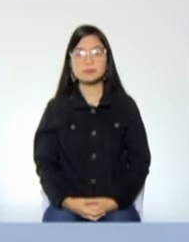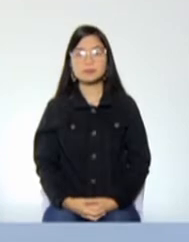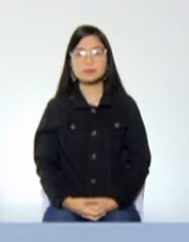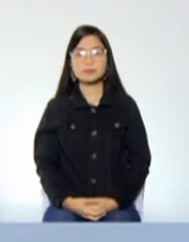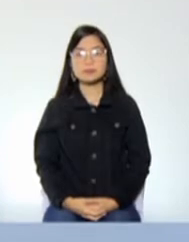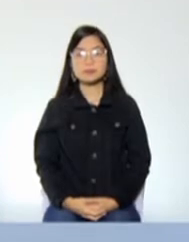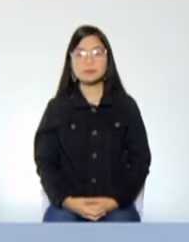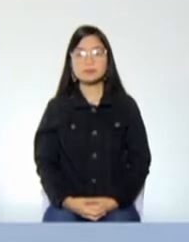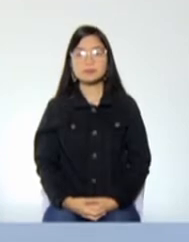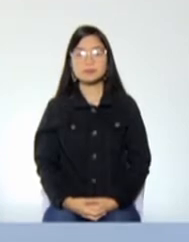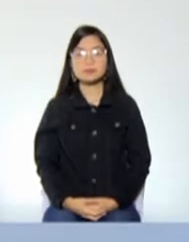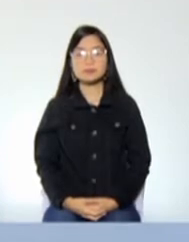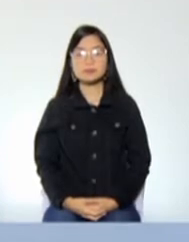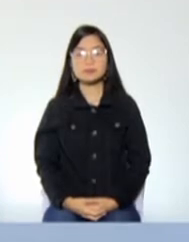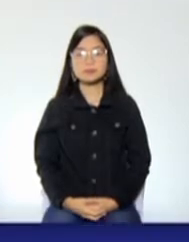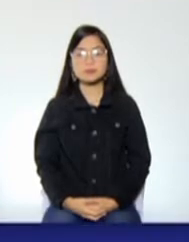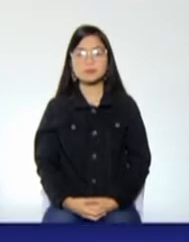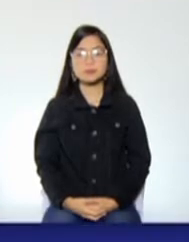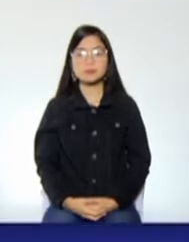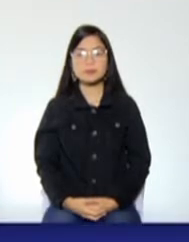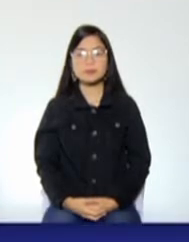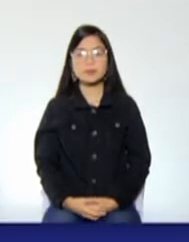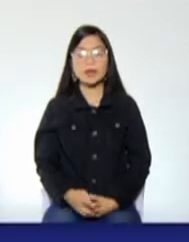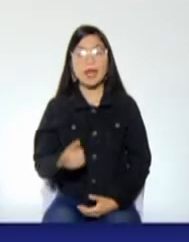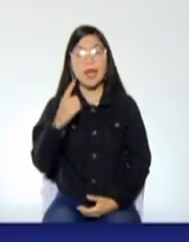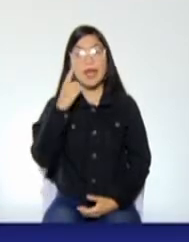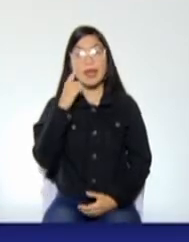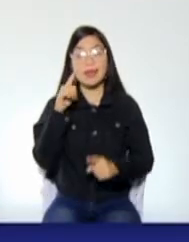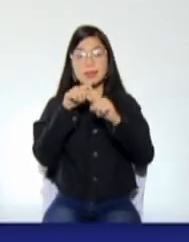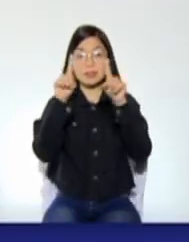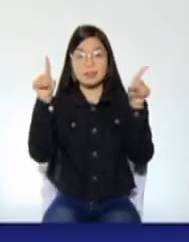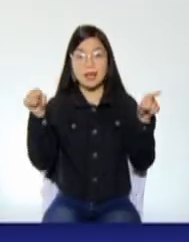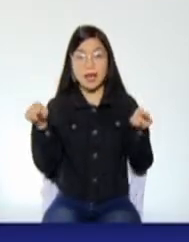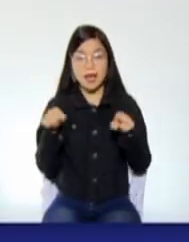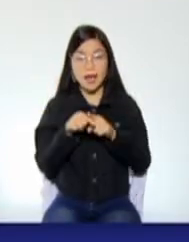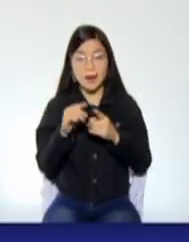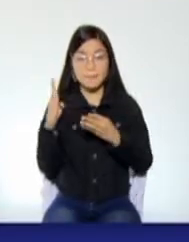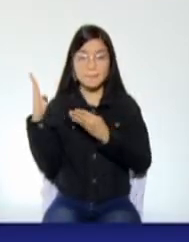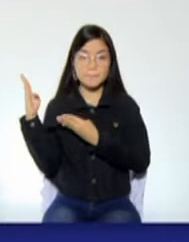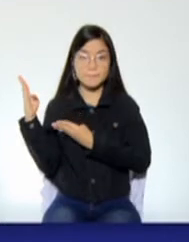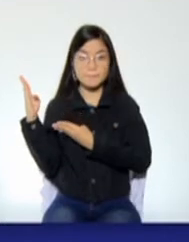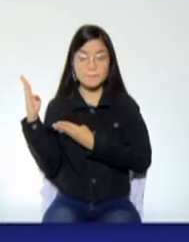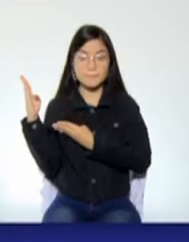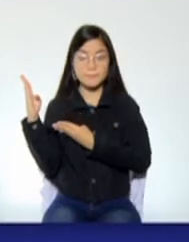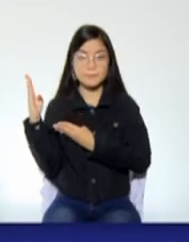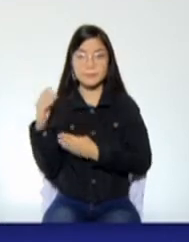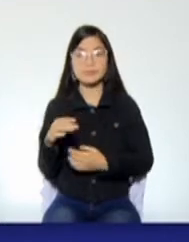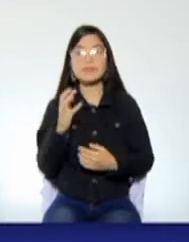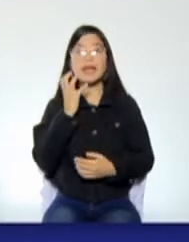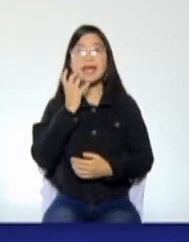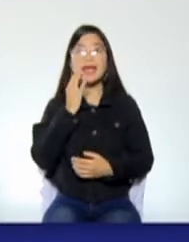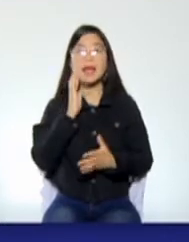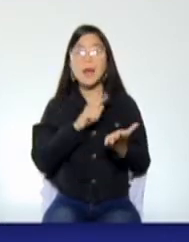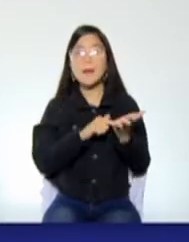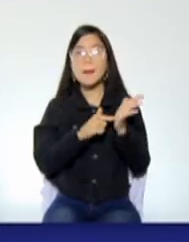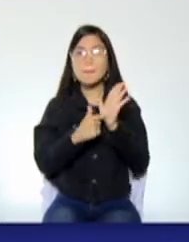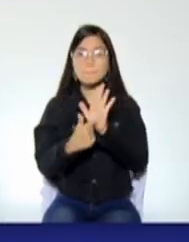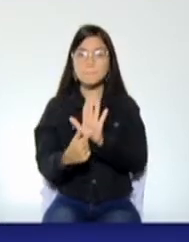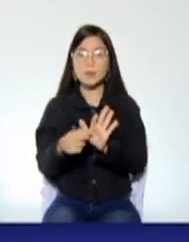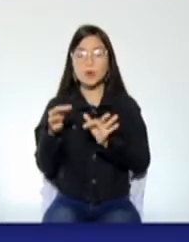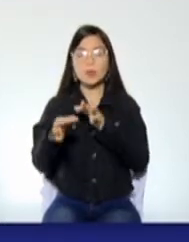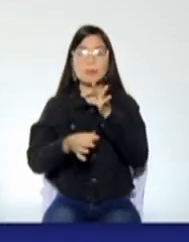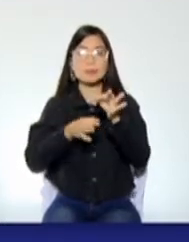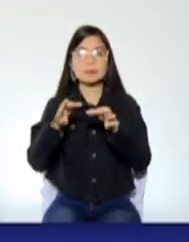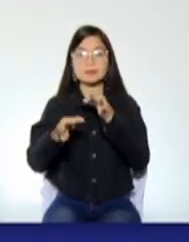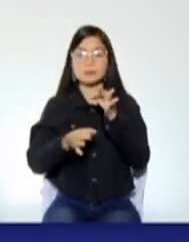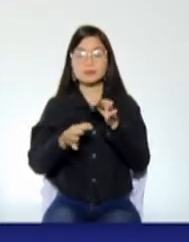esto nosotros vamos a encontrar en las láminas, muchachos de tercer año, unos ejemplos y vamos a tener la actividad